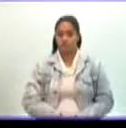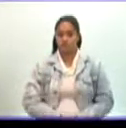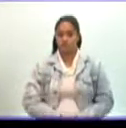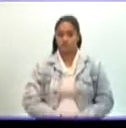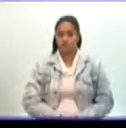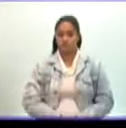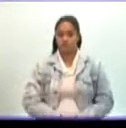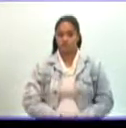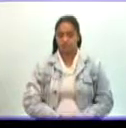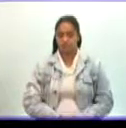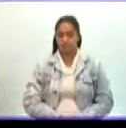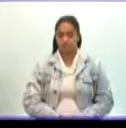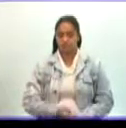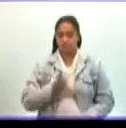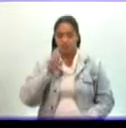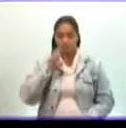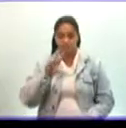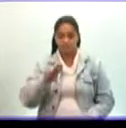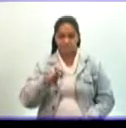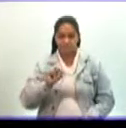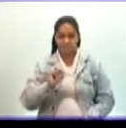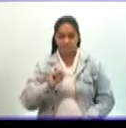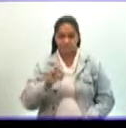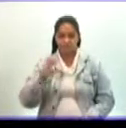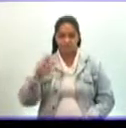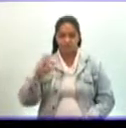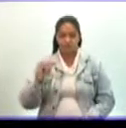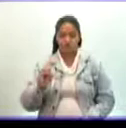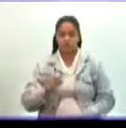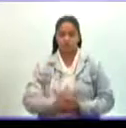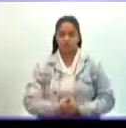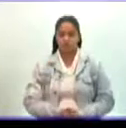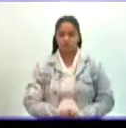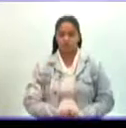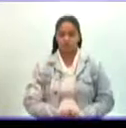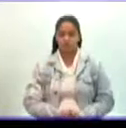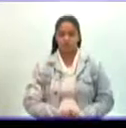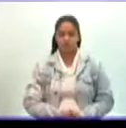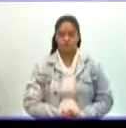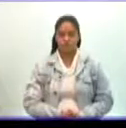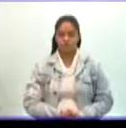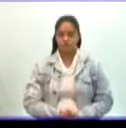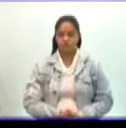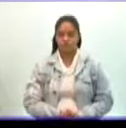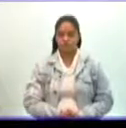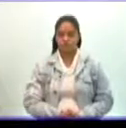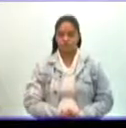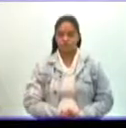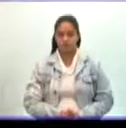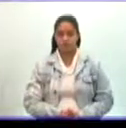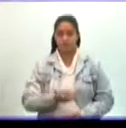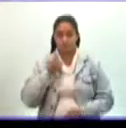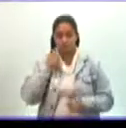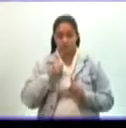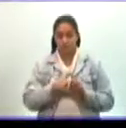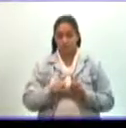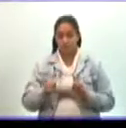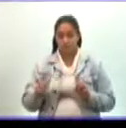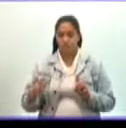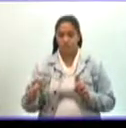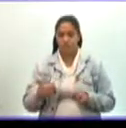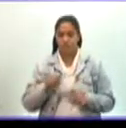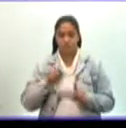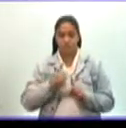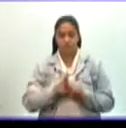el segmento OC. Observen ustedes que estos dos segmentos son segmentos correspondientes